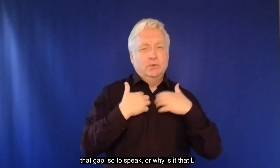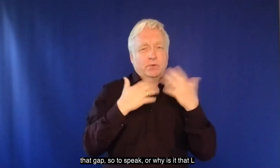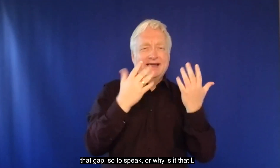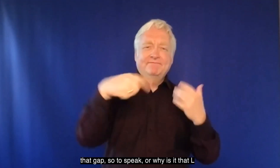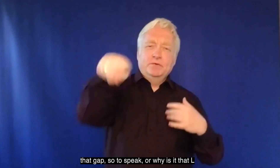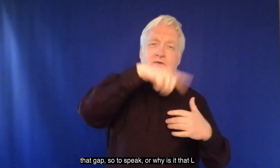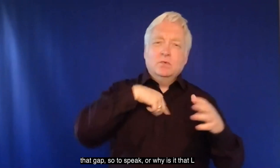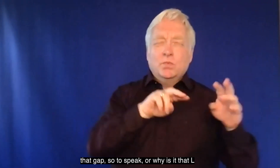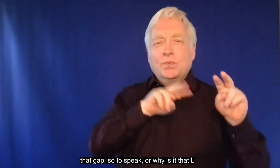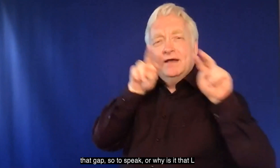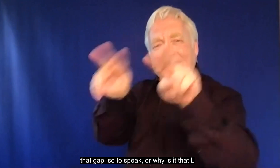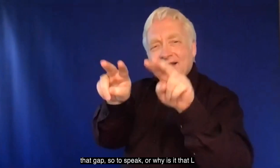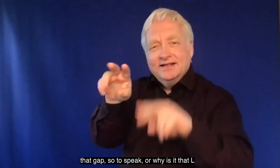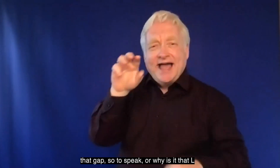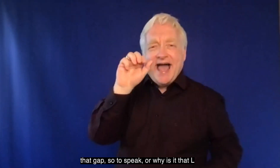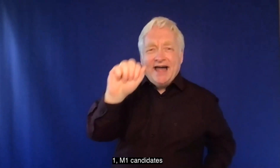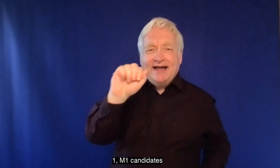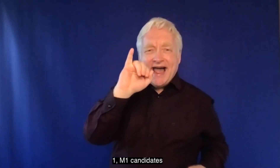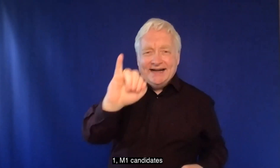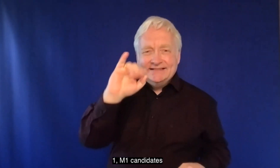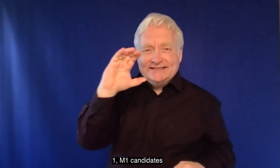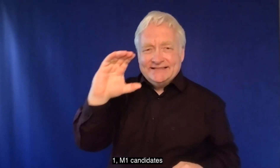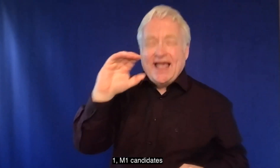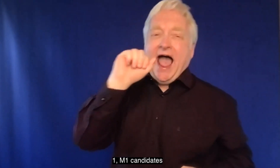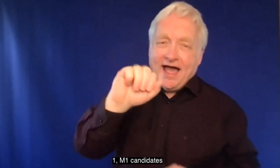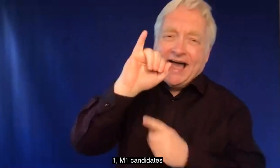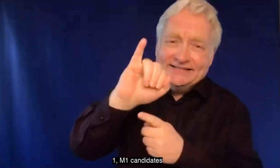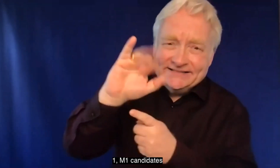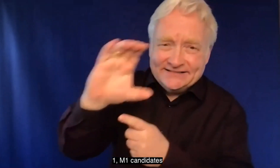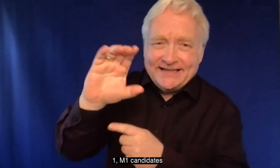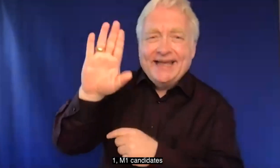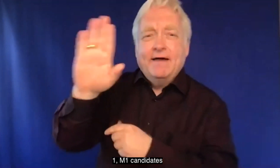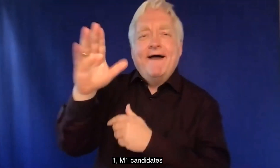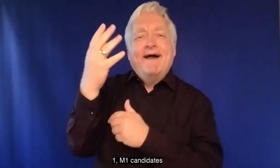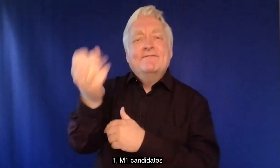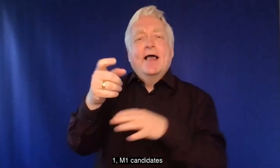es decir, personas que sean nativas de la lengua de signos y que esa sea su primera modalidad.